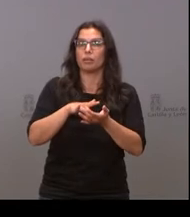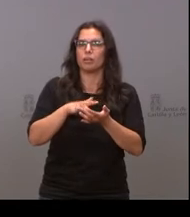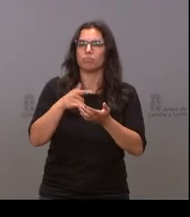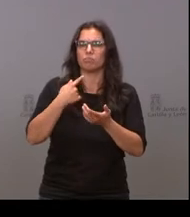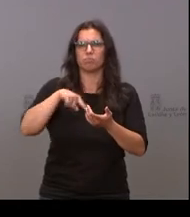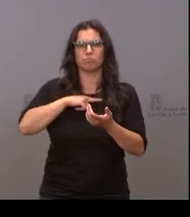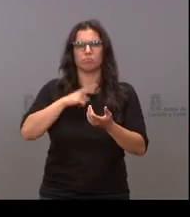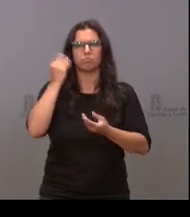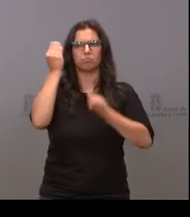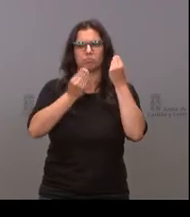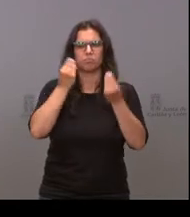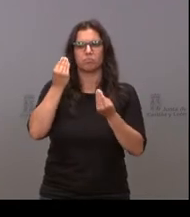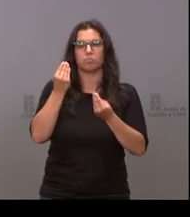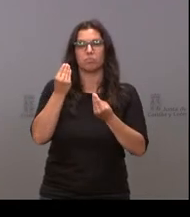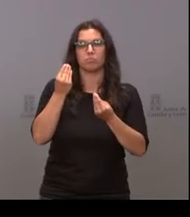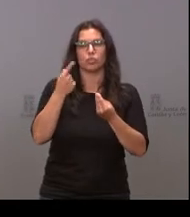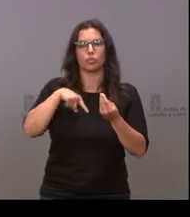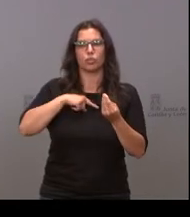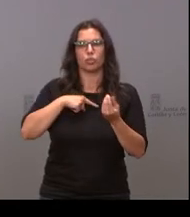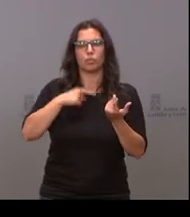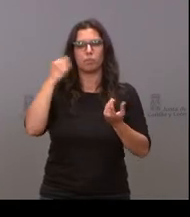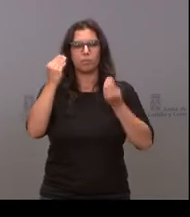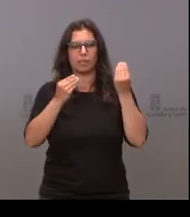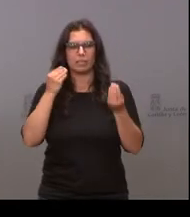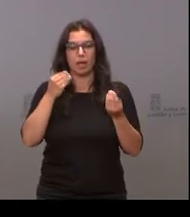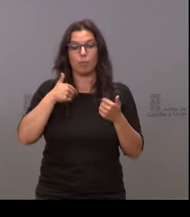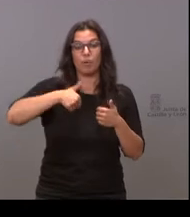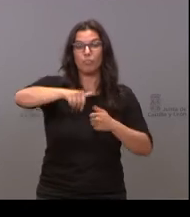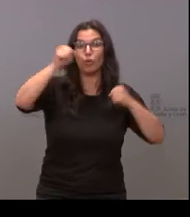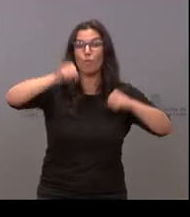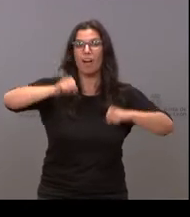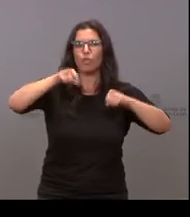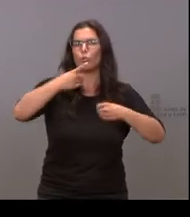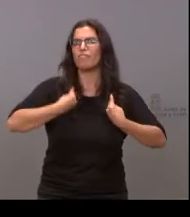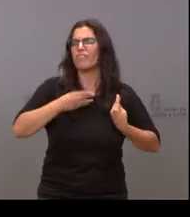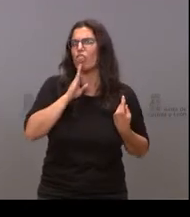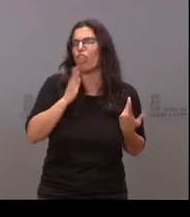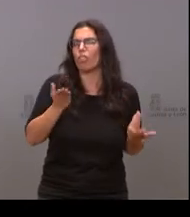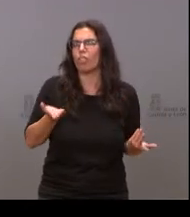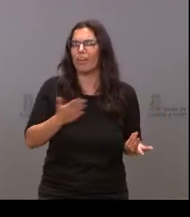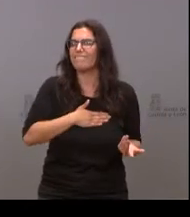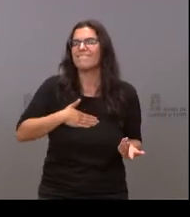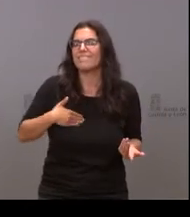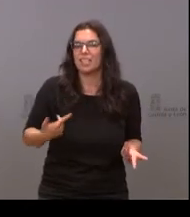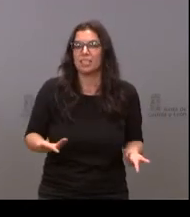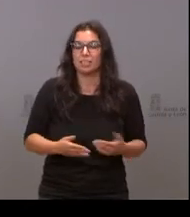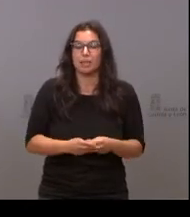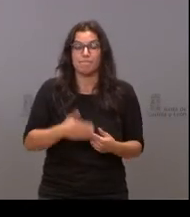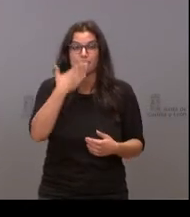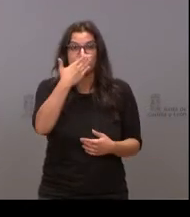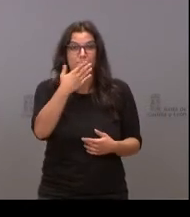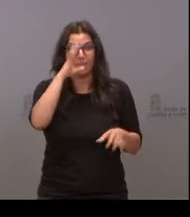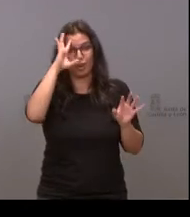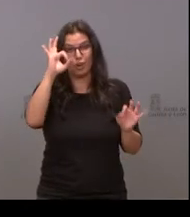años cuando nos preguntamos dónde quieres vivir cuando seas mayor la verdad es que lógicamente